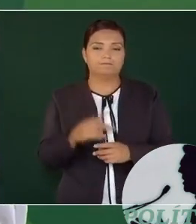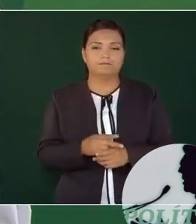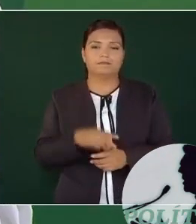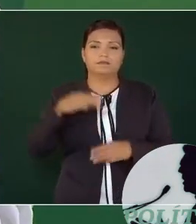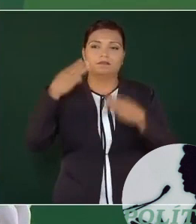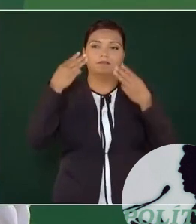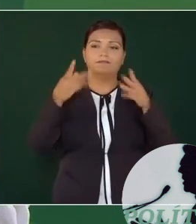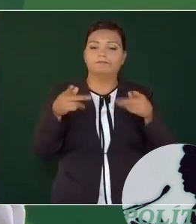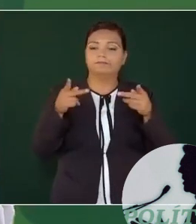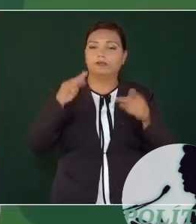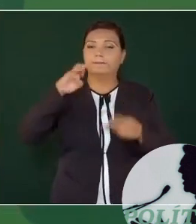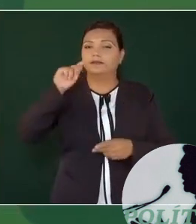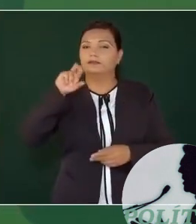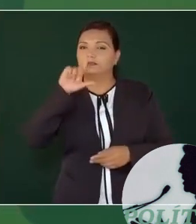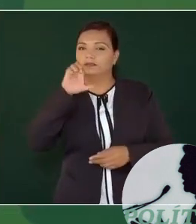mercantiles.